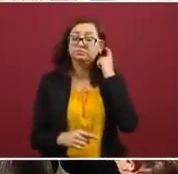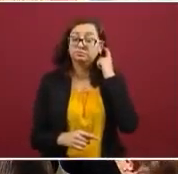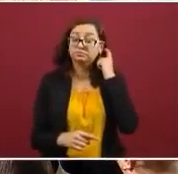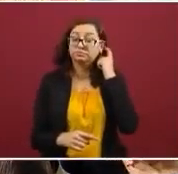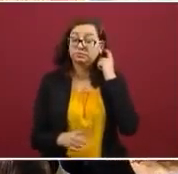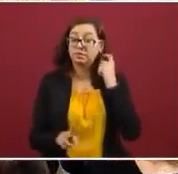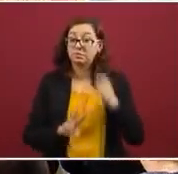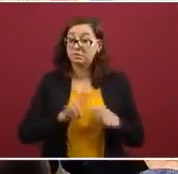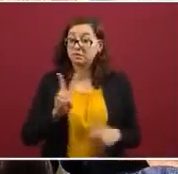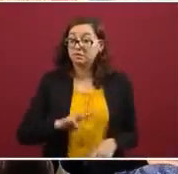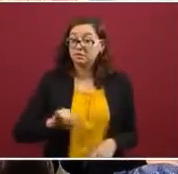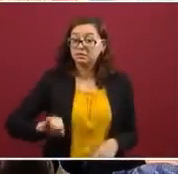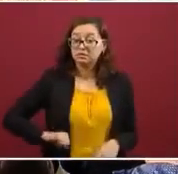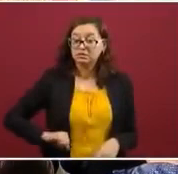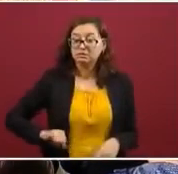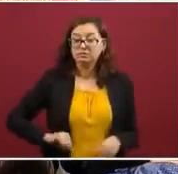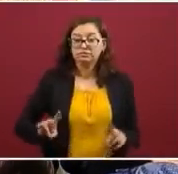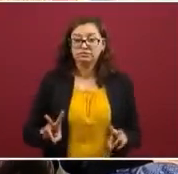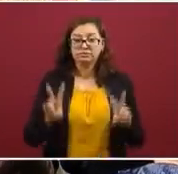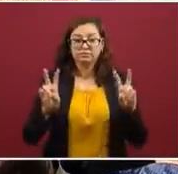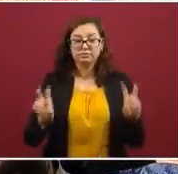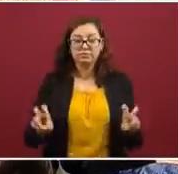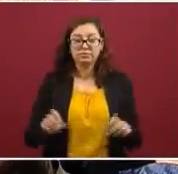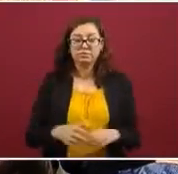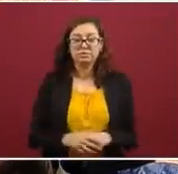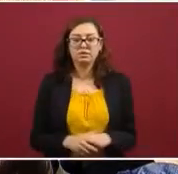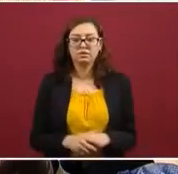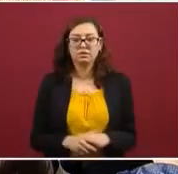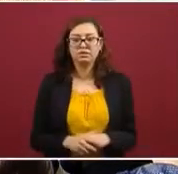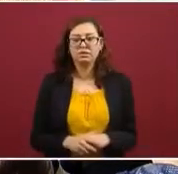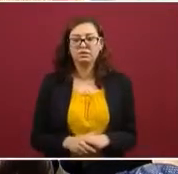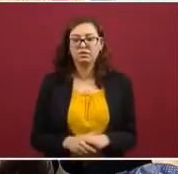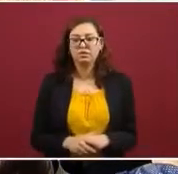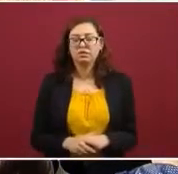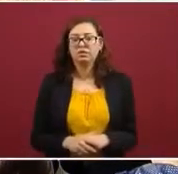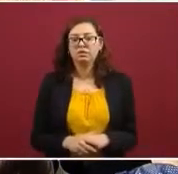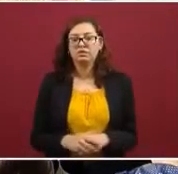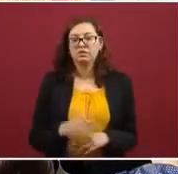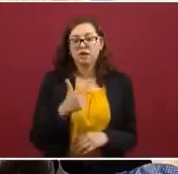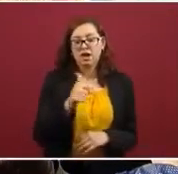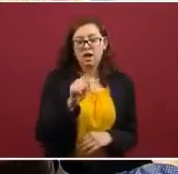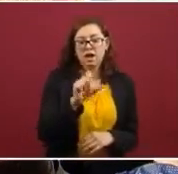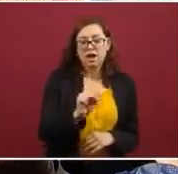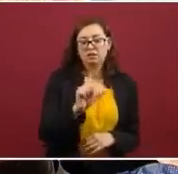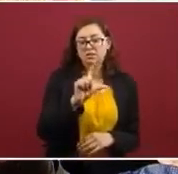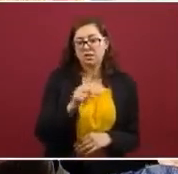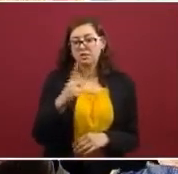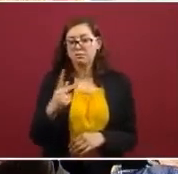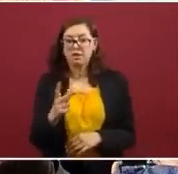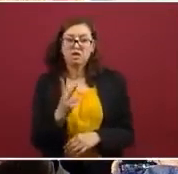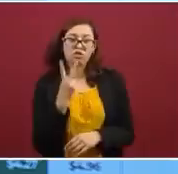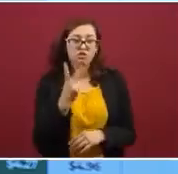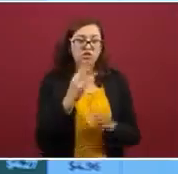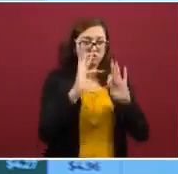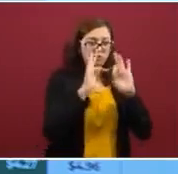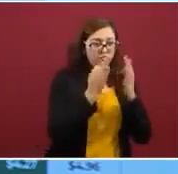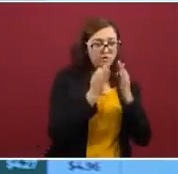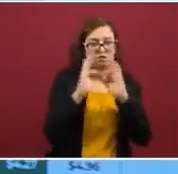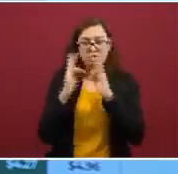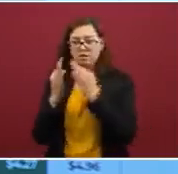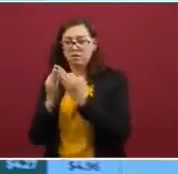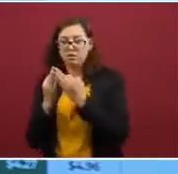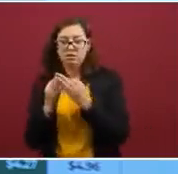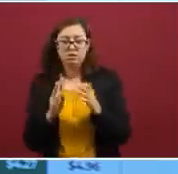interesantes. Primeramente, habría que distinguir que el gas LP se vende de dos formas en nuestro país. Se vende